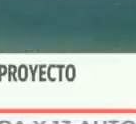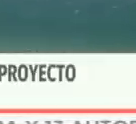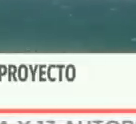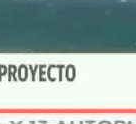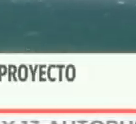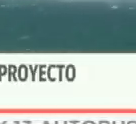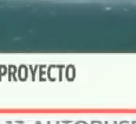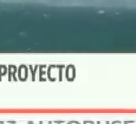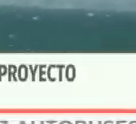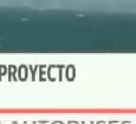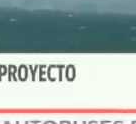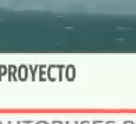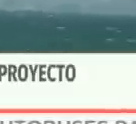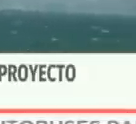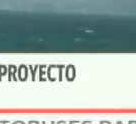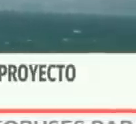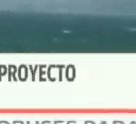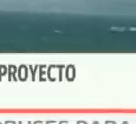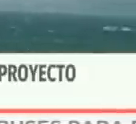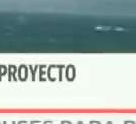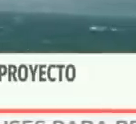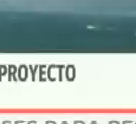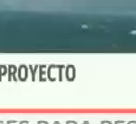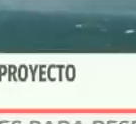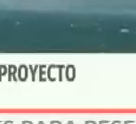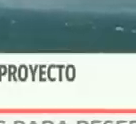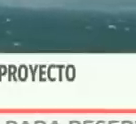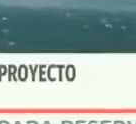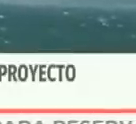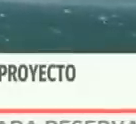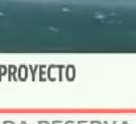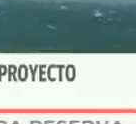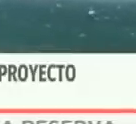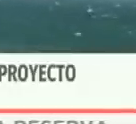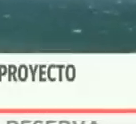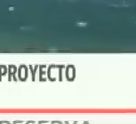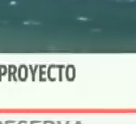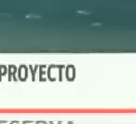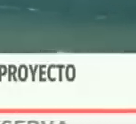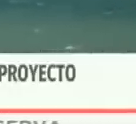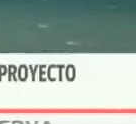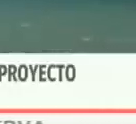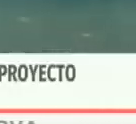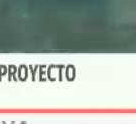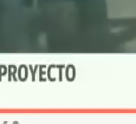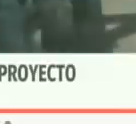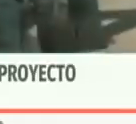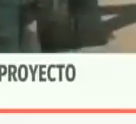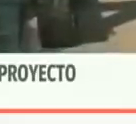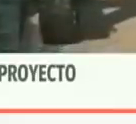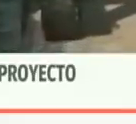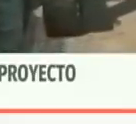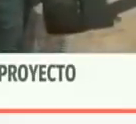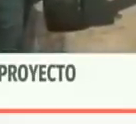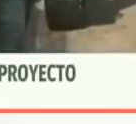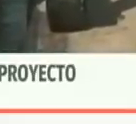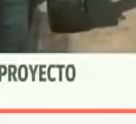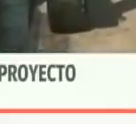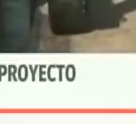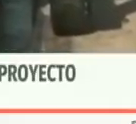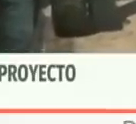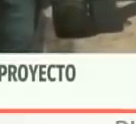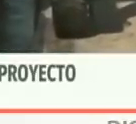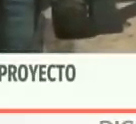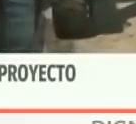astilleros que está construyendo las embarcaciones para el transporte acuático de pasajeros. Hoy estamos botando al